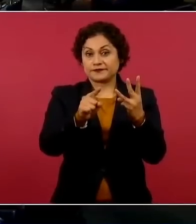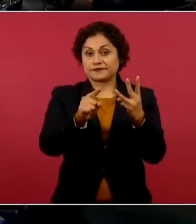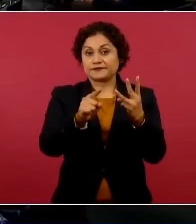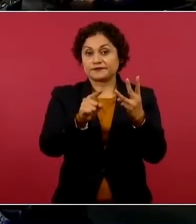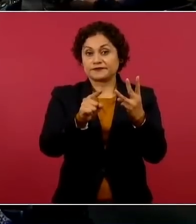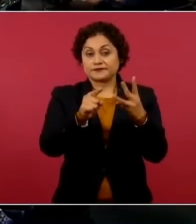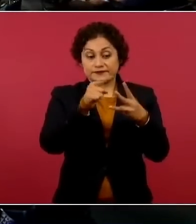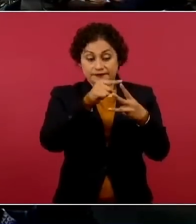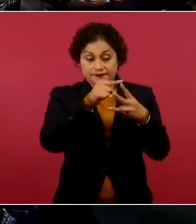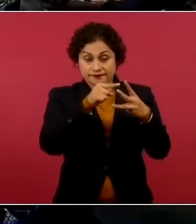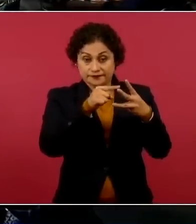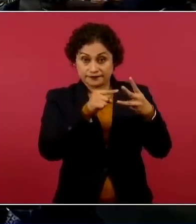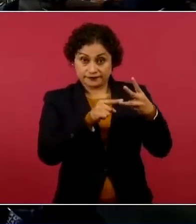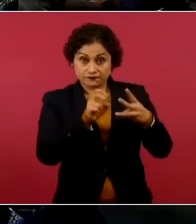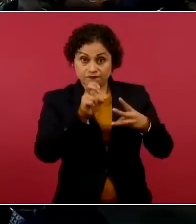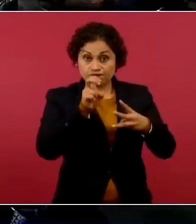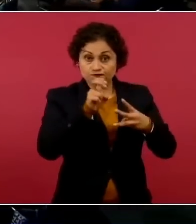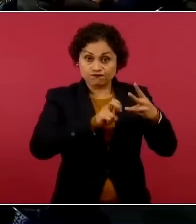dejaron